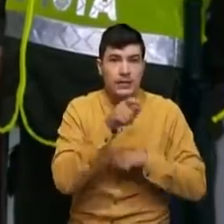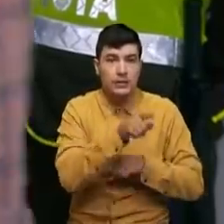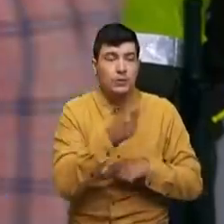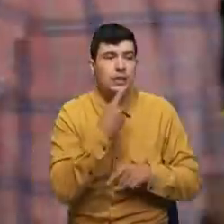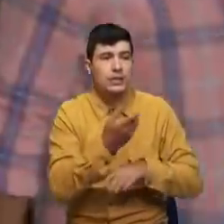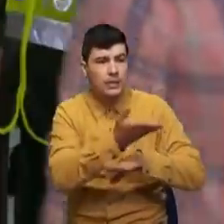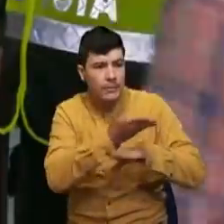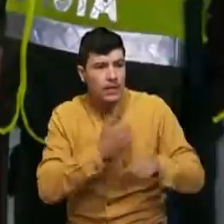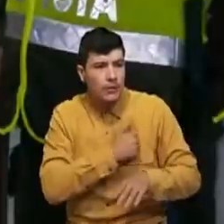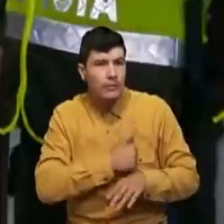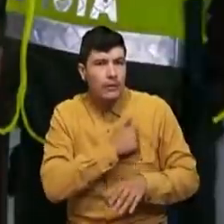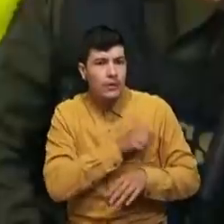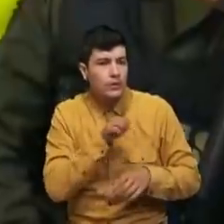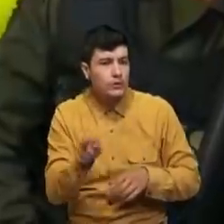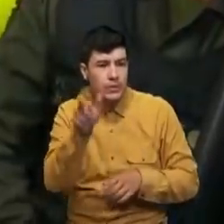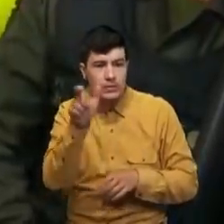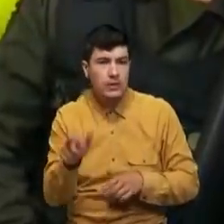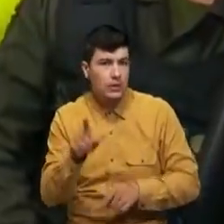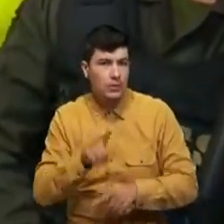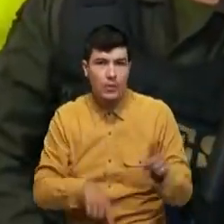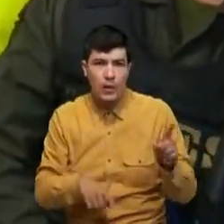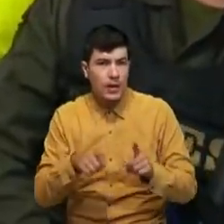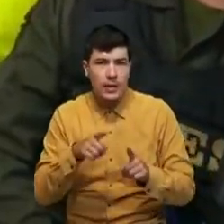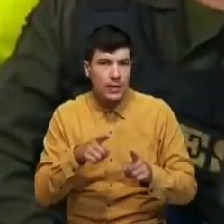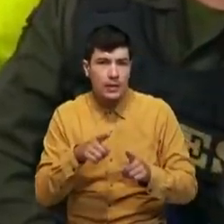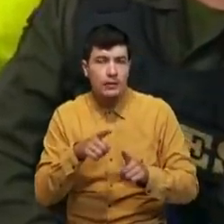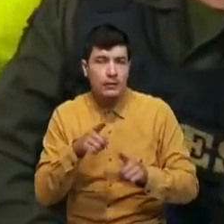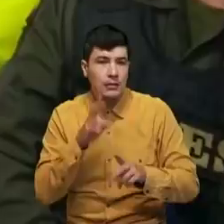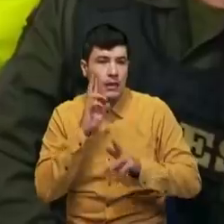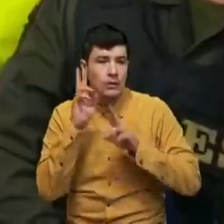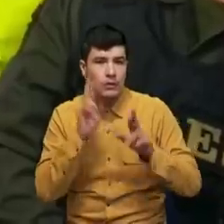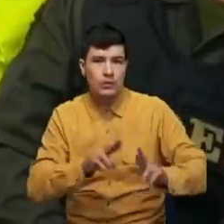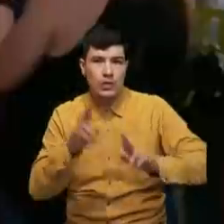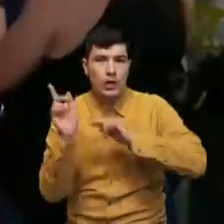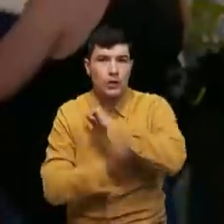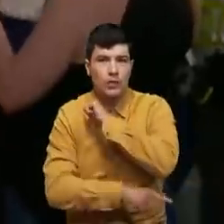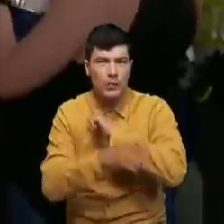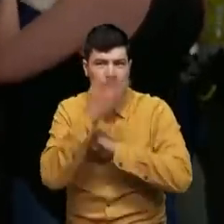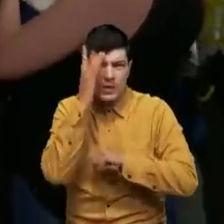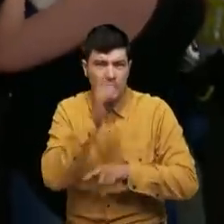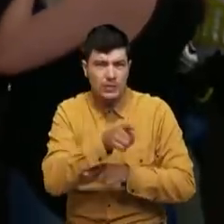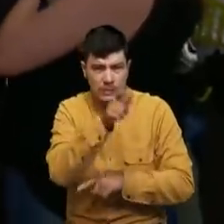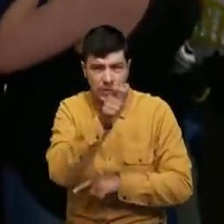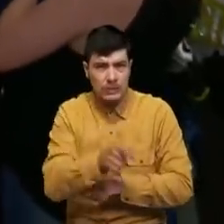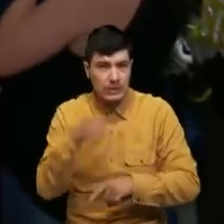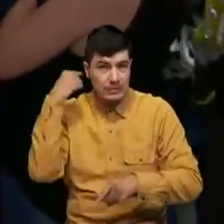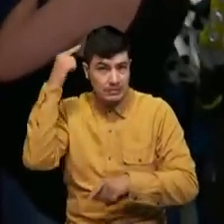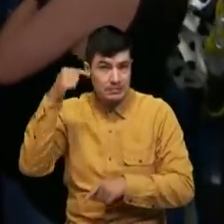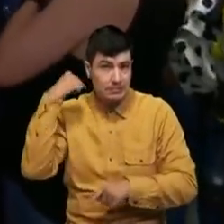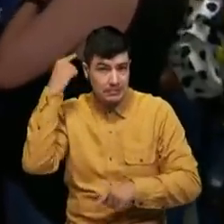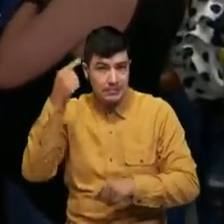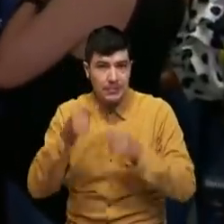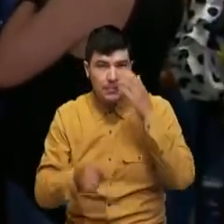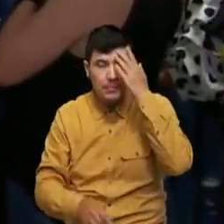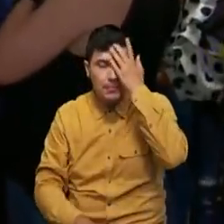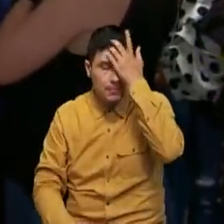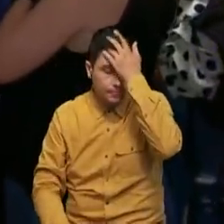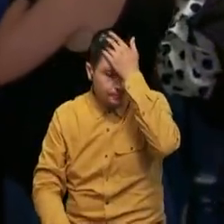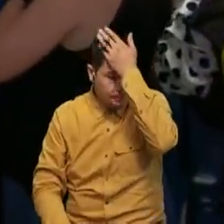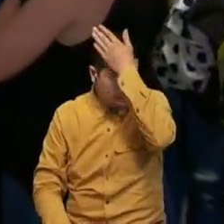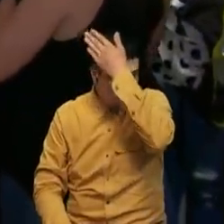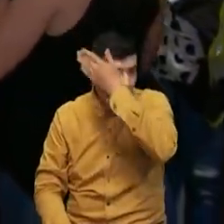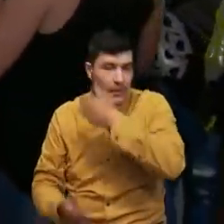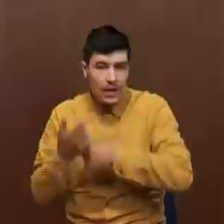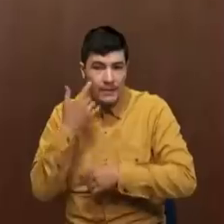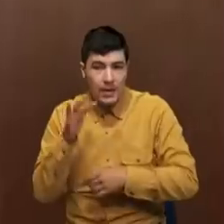sea declarada inimputable. La defensa de Juan Guillermo Valderrama aseguró que su defendido podría estar incurso